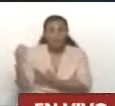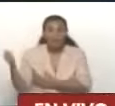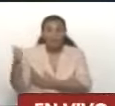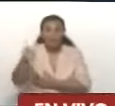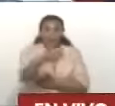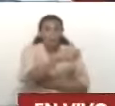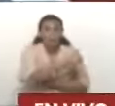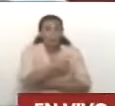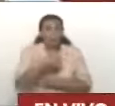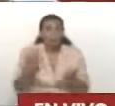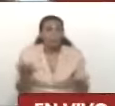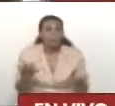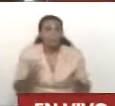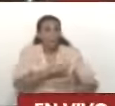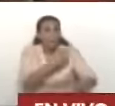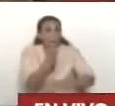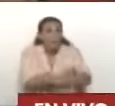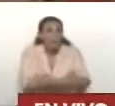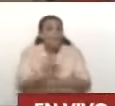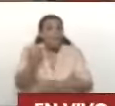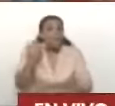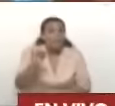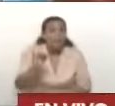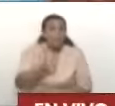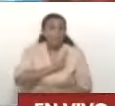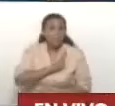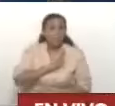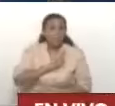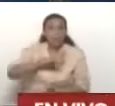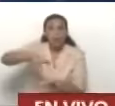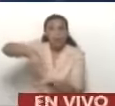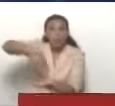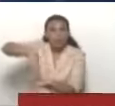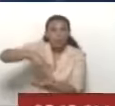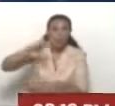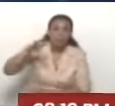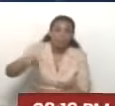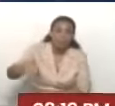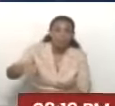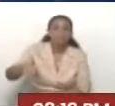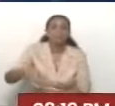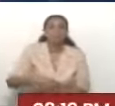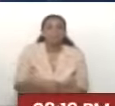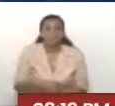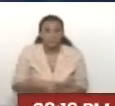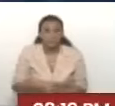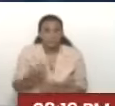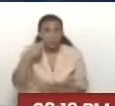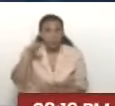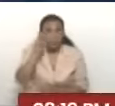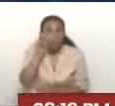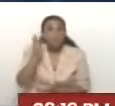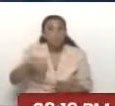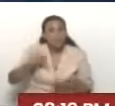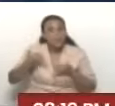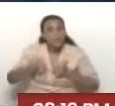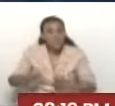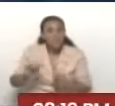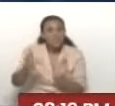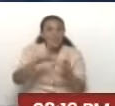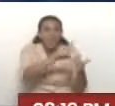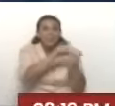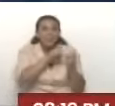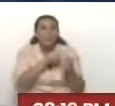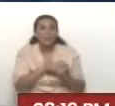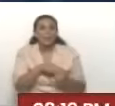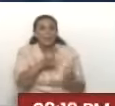de las expresiones, de las potencialidades con la que contamos en este su estado, el estado Monagas. Usted es un hijo también, que lo adoptamos, un hijo de